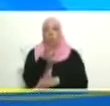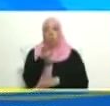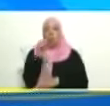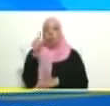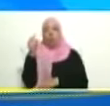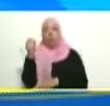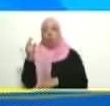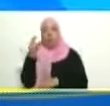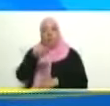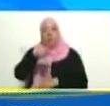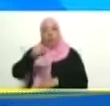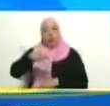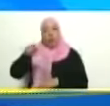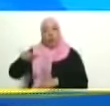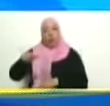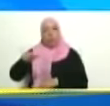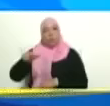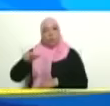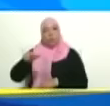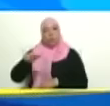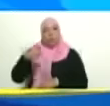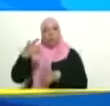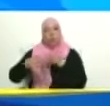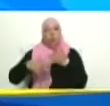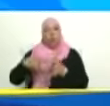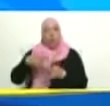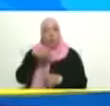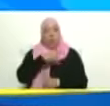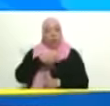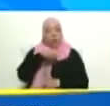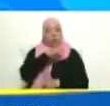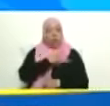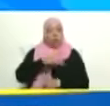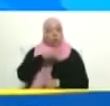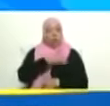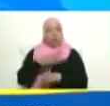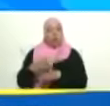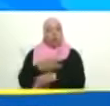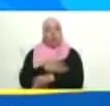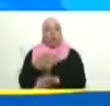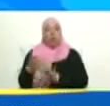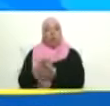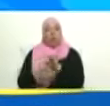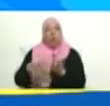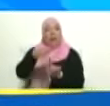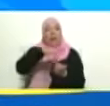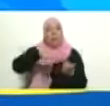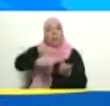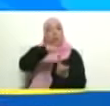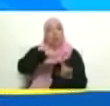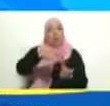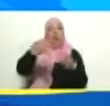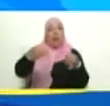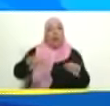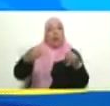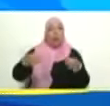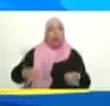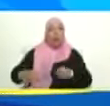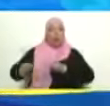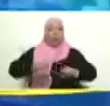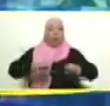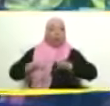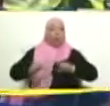7.411 funcionarios para la acción de Protección Civil ante todas las situaciones que se presentan. Ustedes